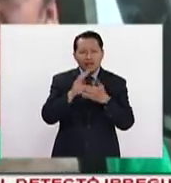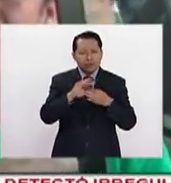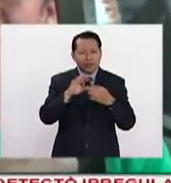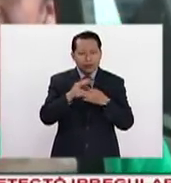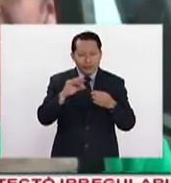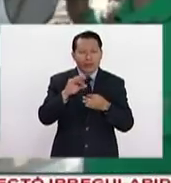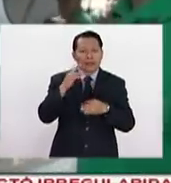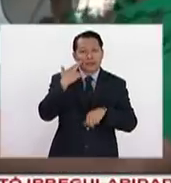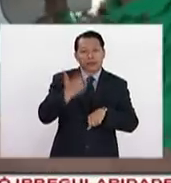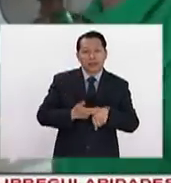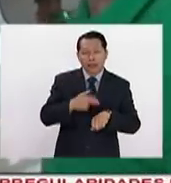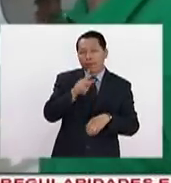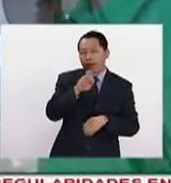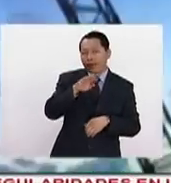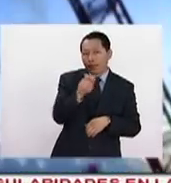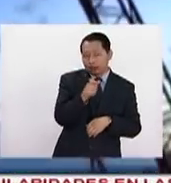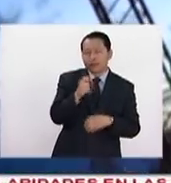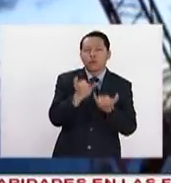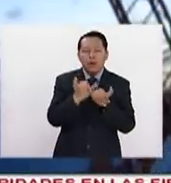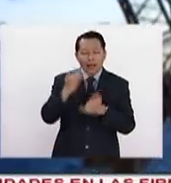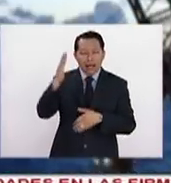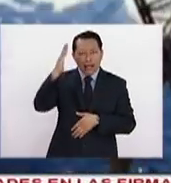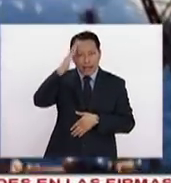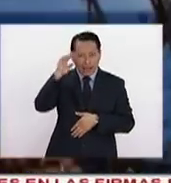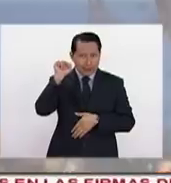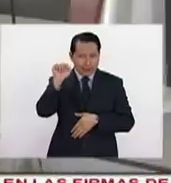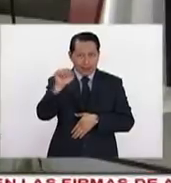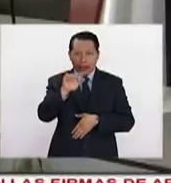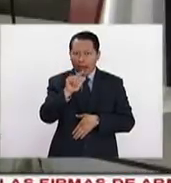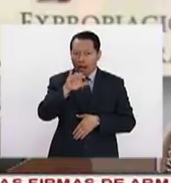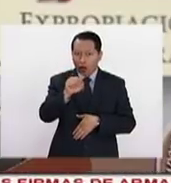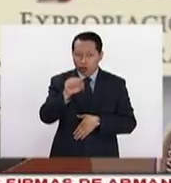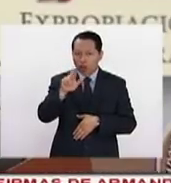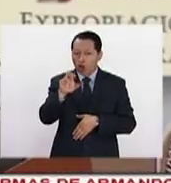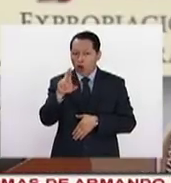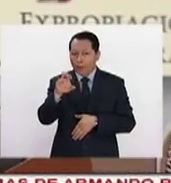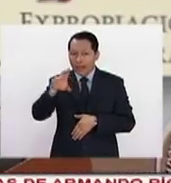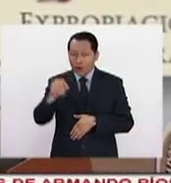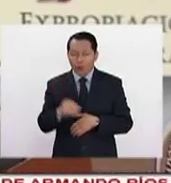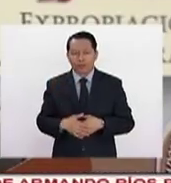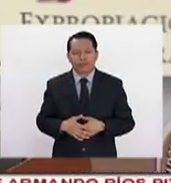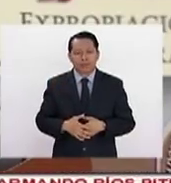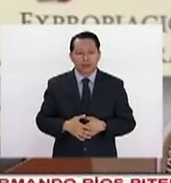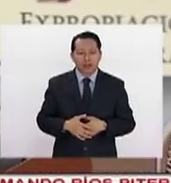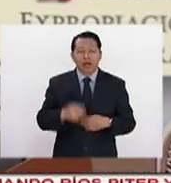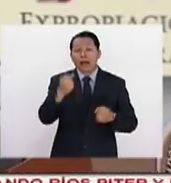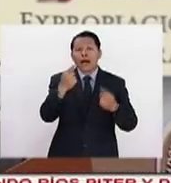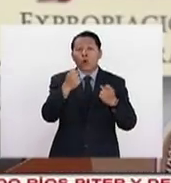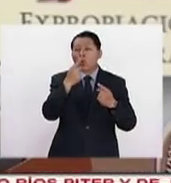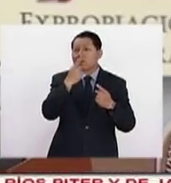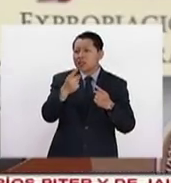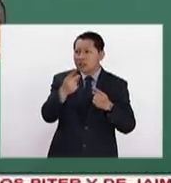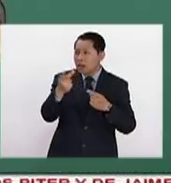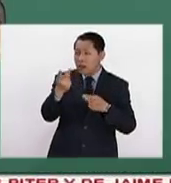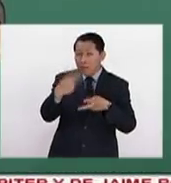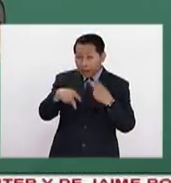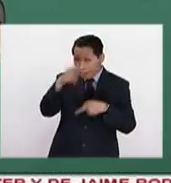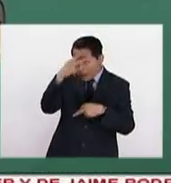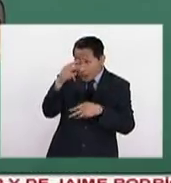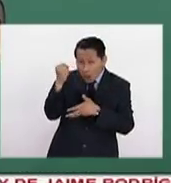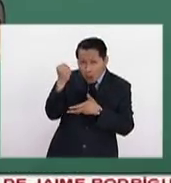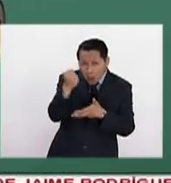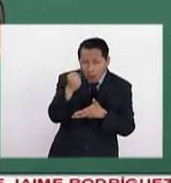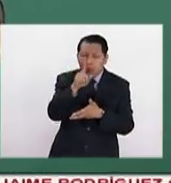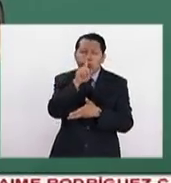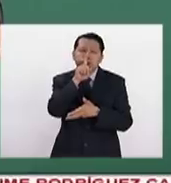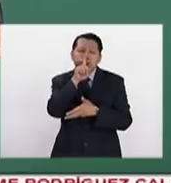el titular de Pemex y el líder sindical y senador, Carlos Romero Deschamps. Hubo quienes dijeron que nadie vendría a México, que nadie querría